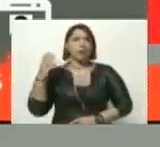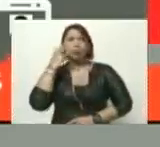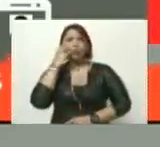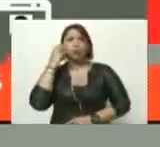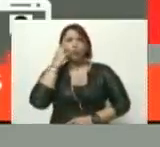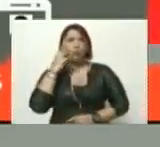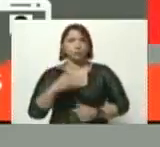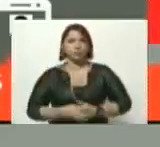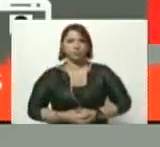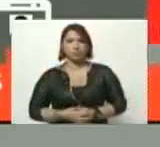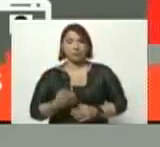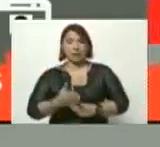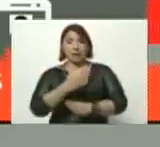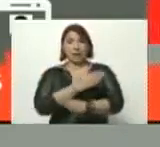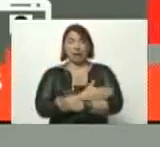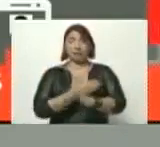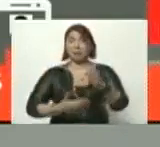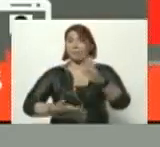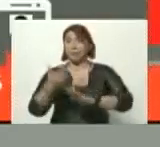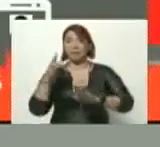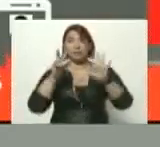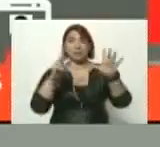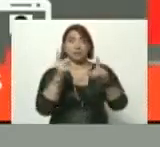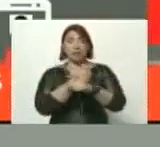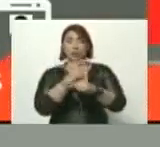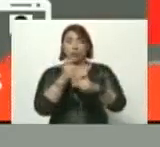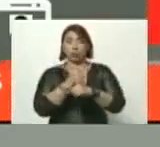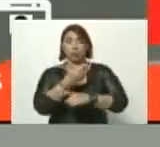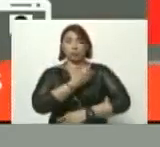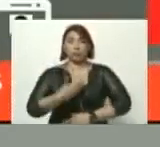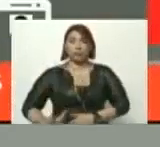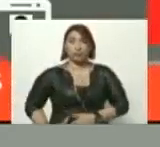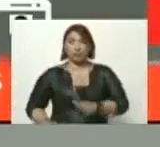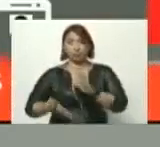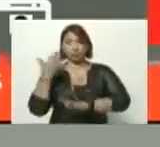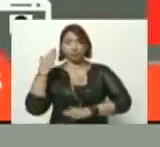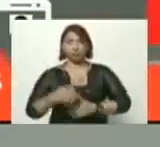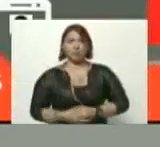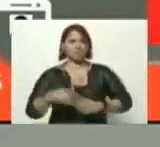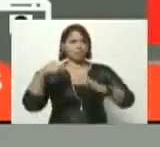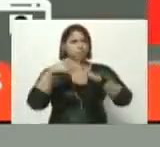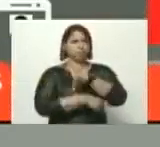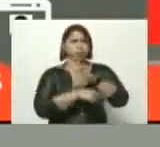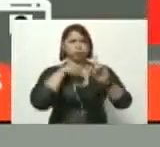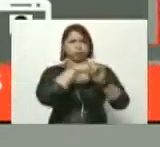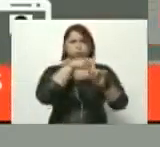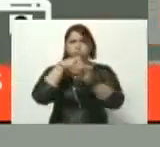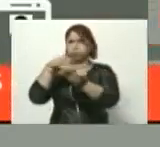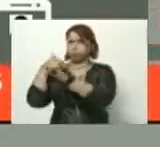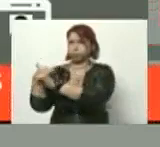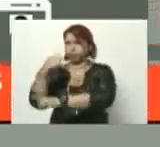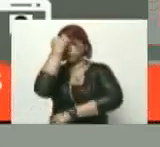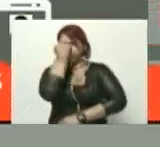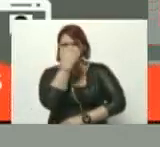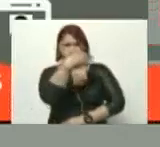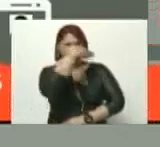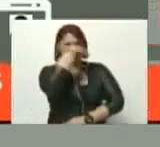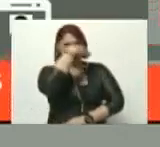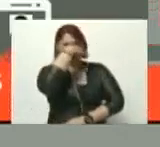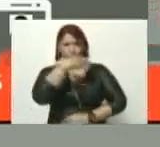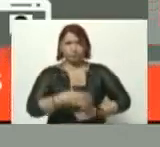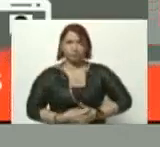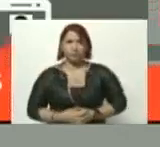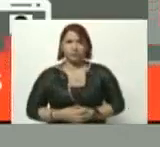de, antes que se vaya el 7 de agosto de la presidencia, profundizar los ataques terroristas y